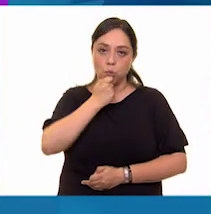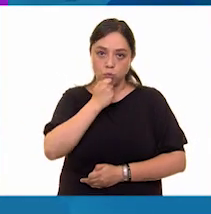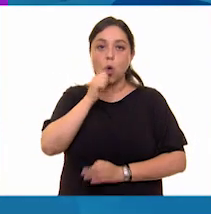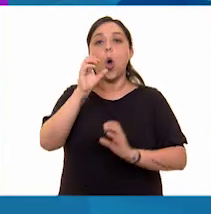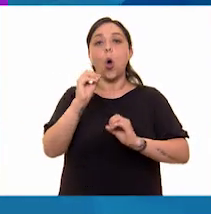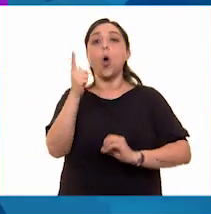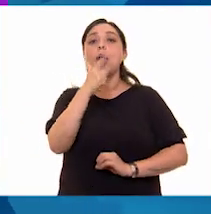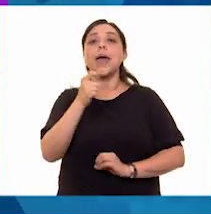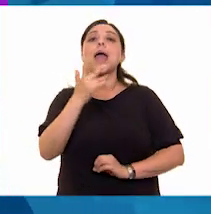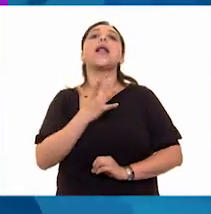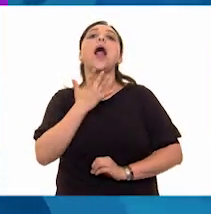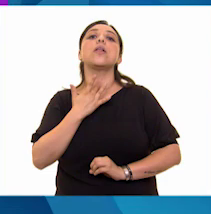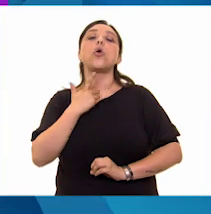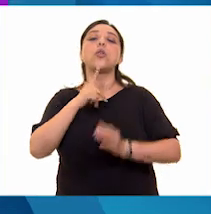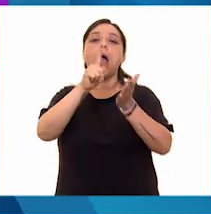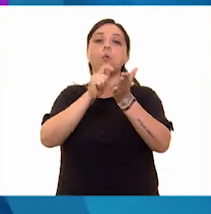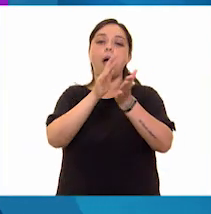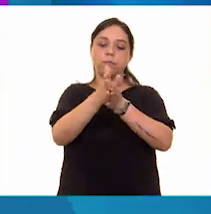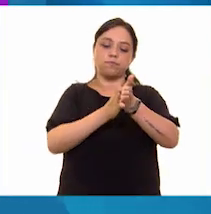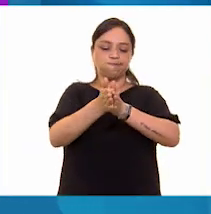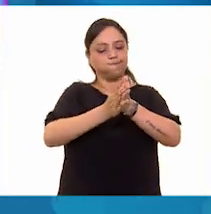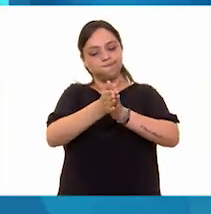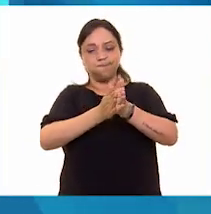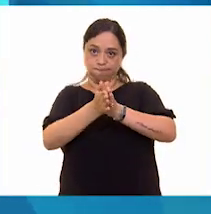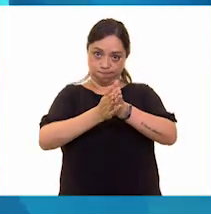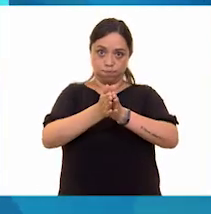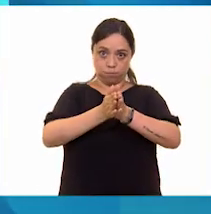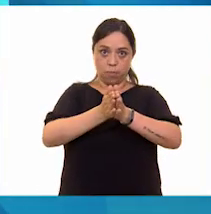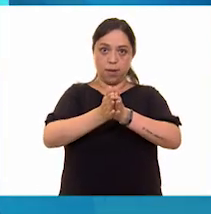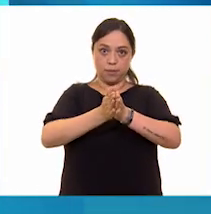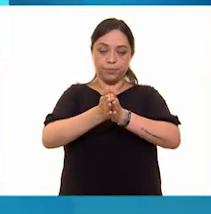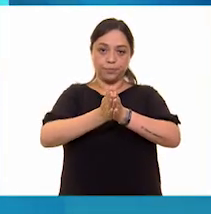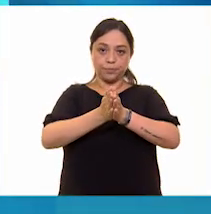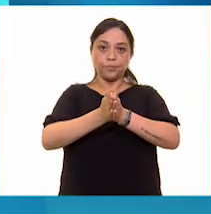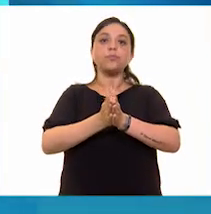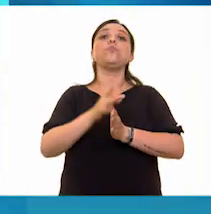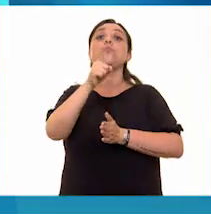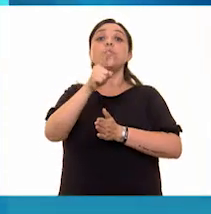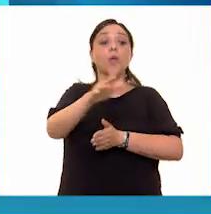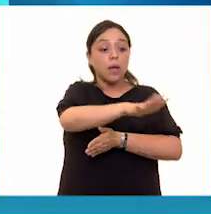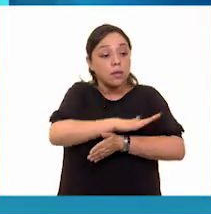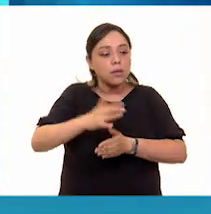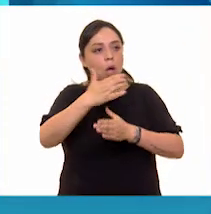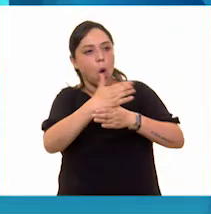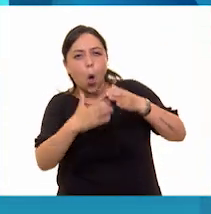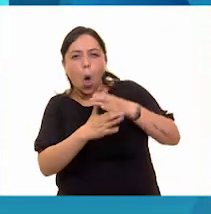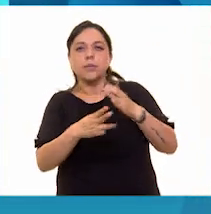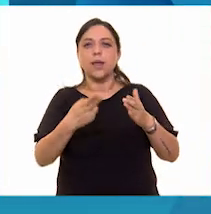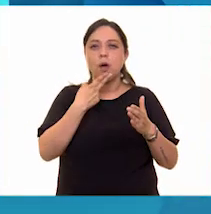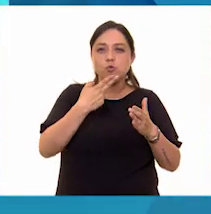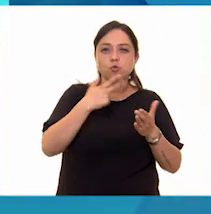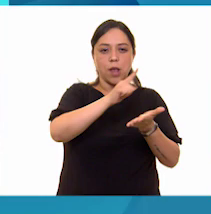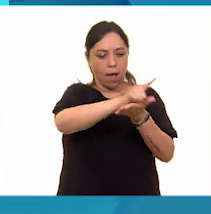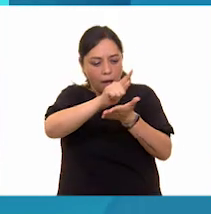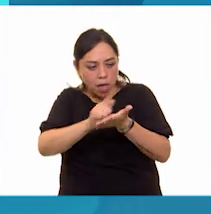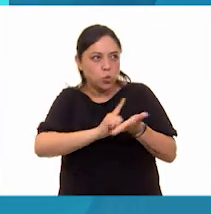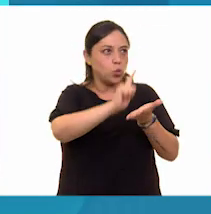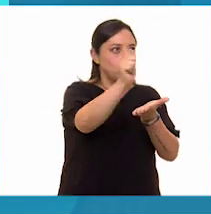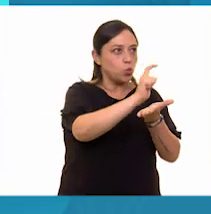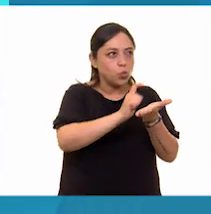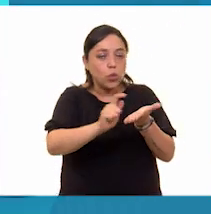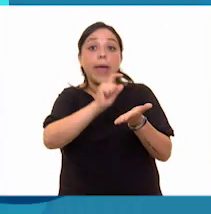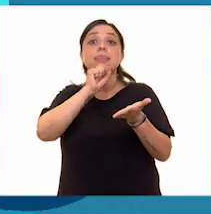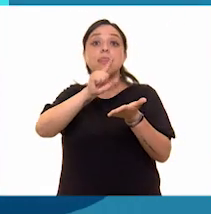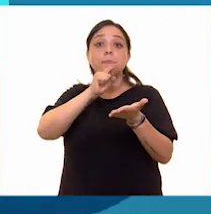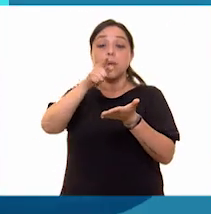aplica desinfectante a base de agua y alcohol. Desinfecta las superficies de los objetos que más utilizas. También